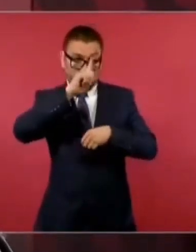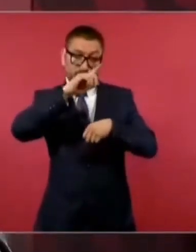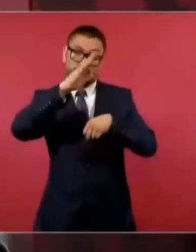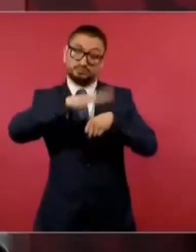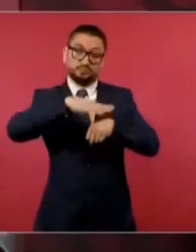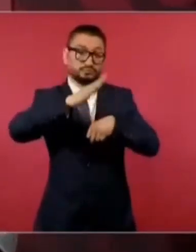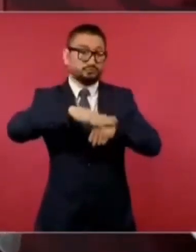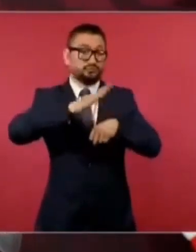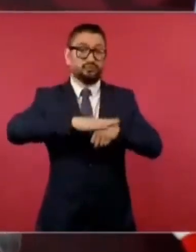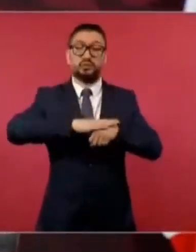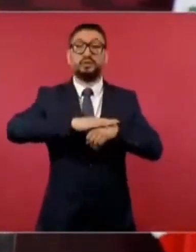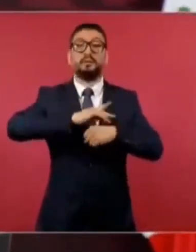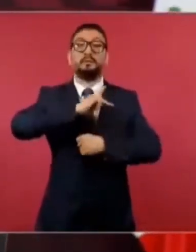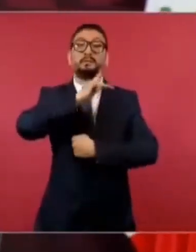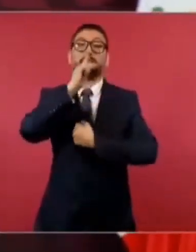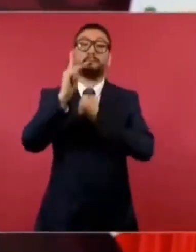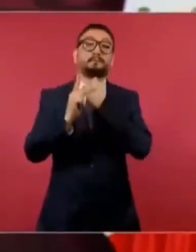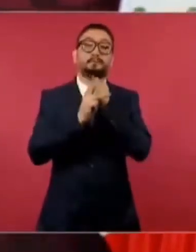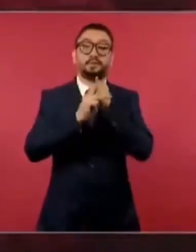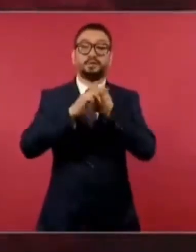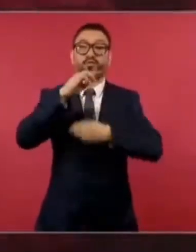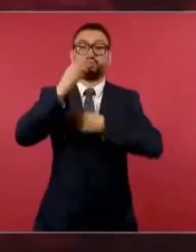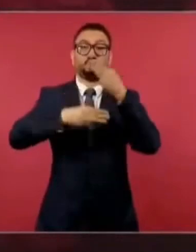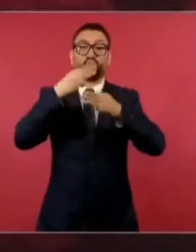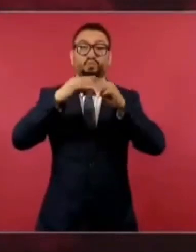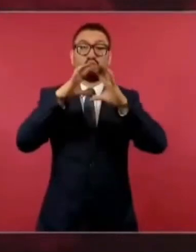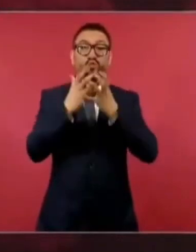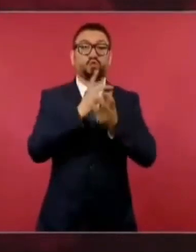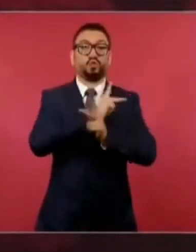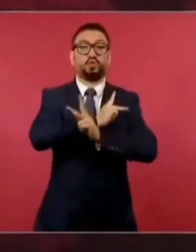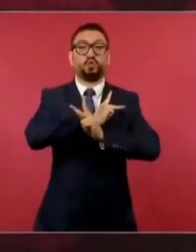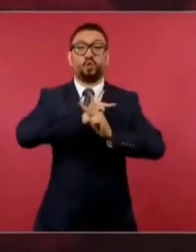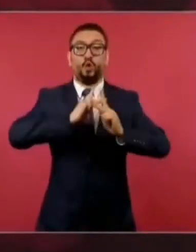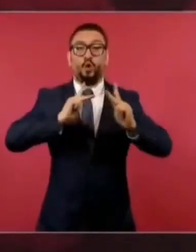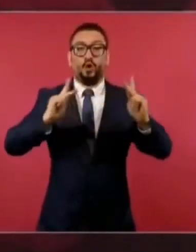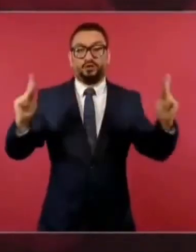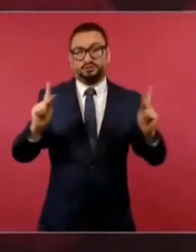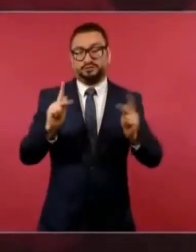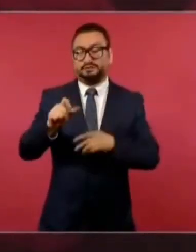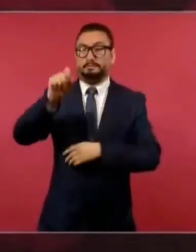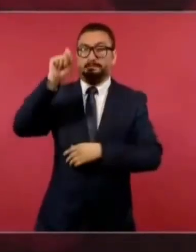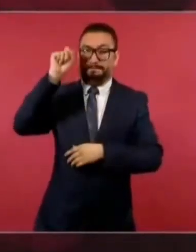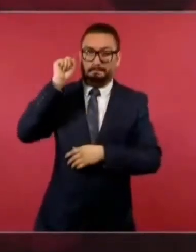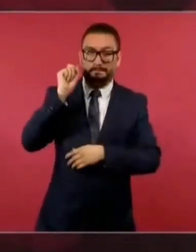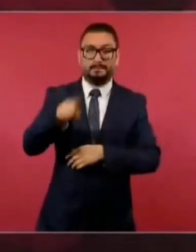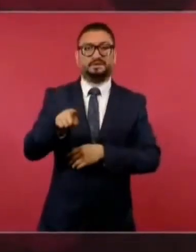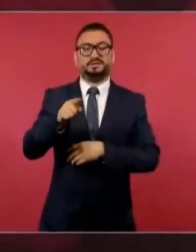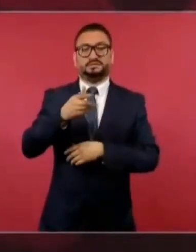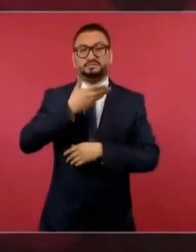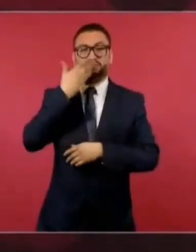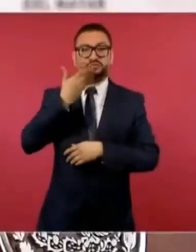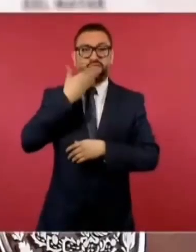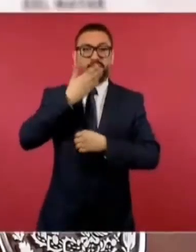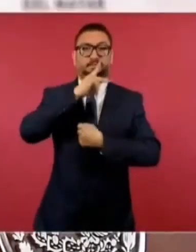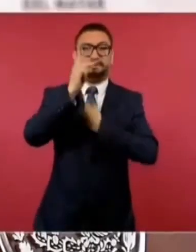para todos los países. Y era la misma agenda para todos los países,